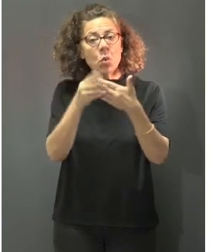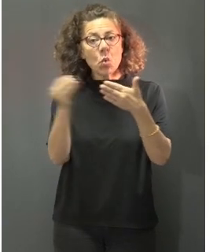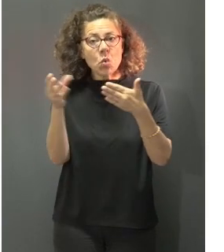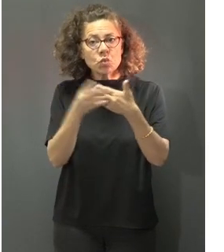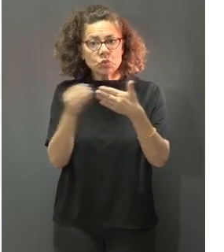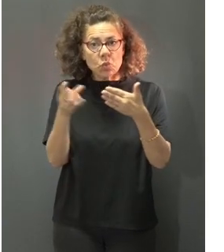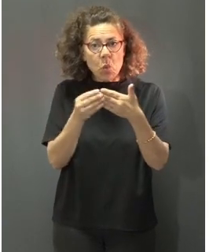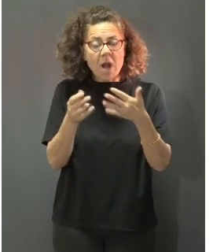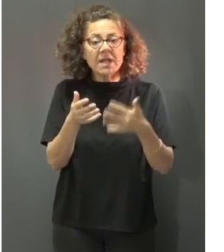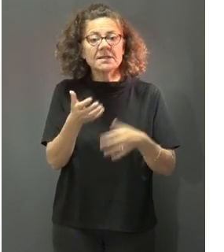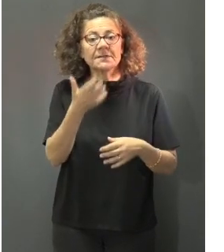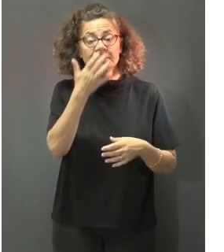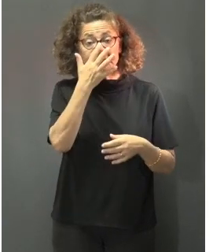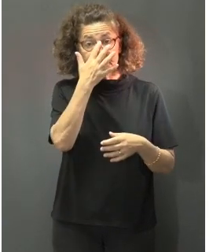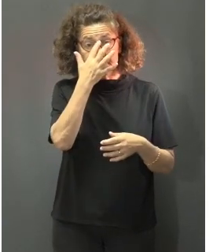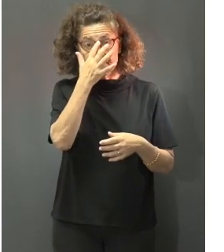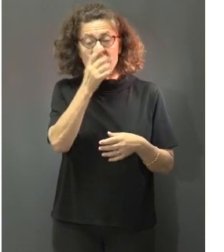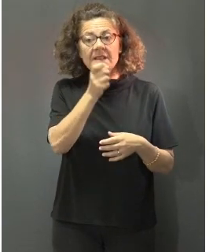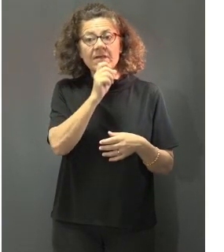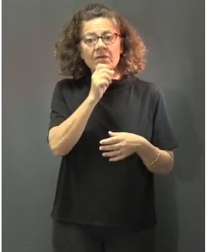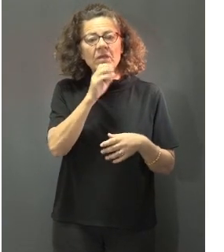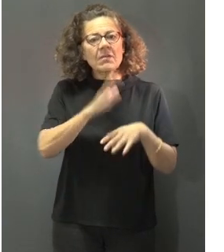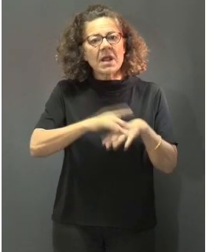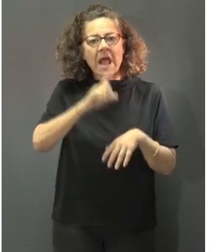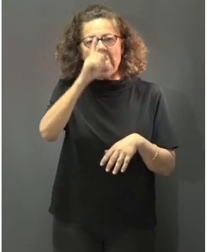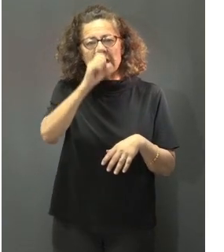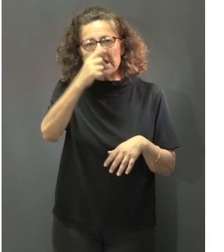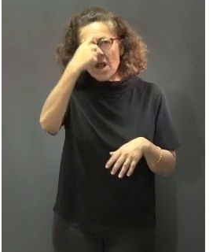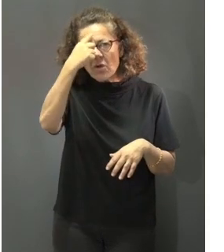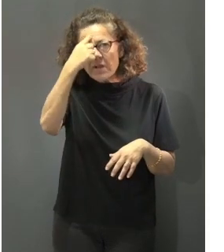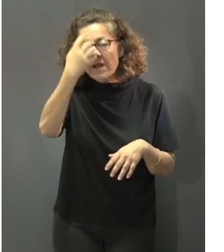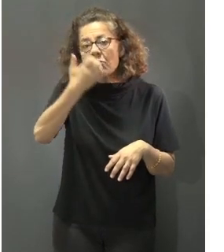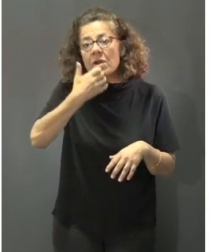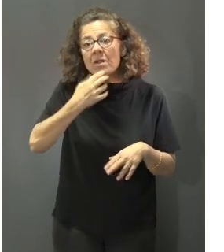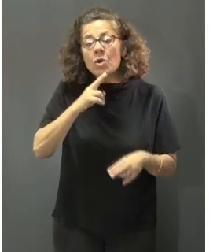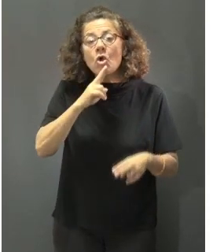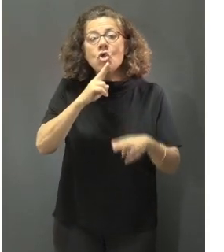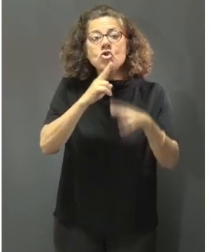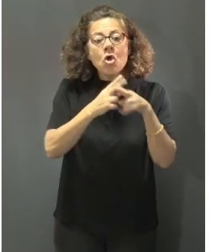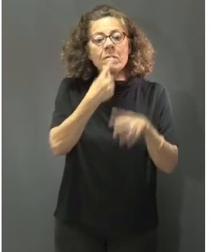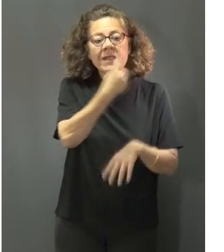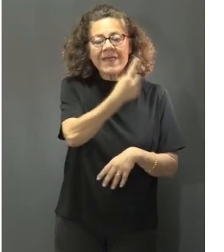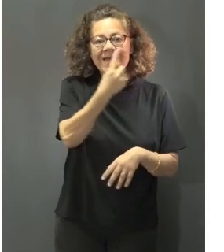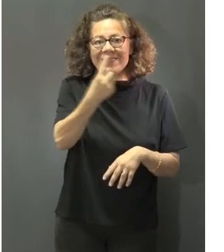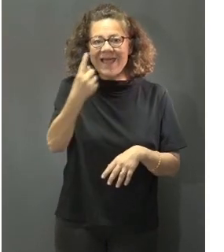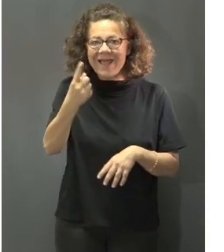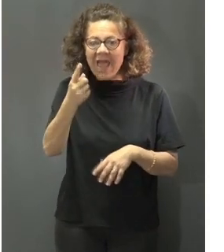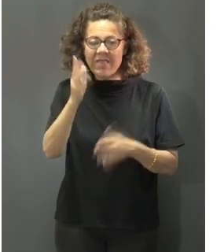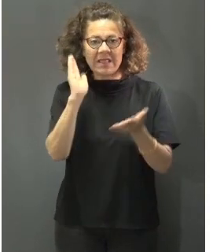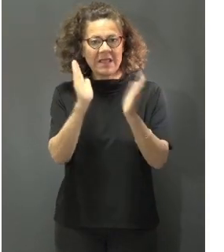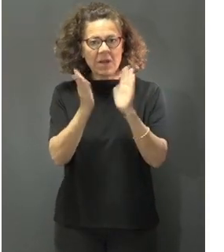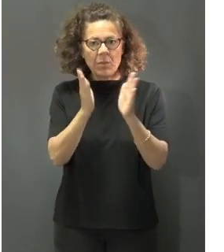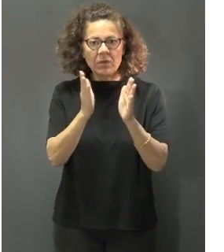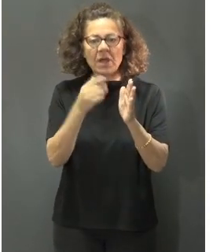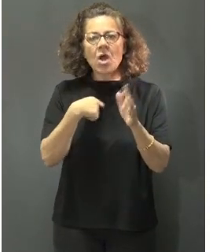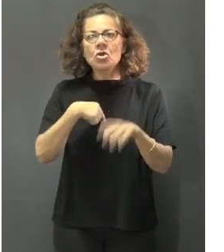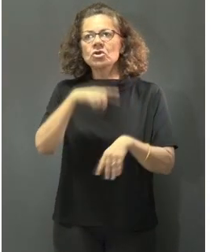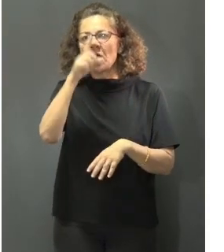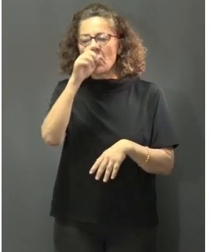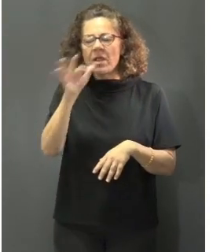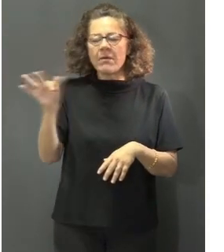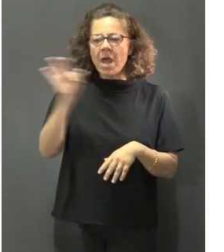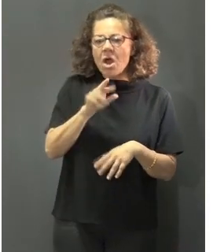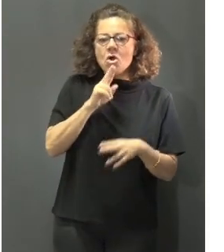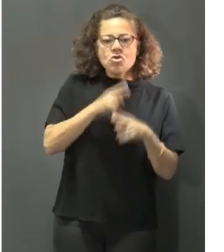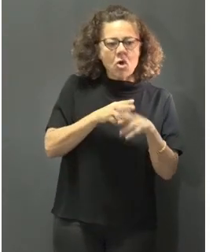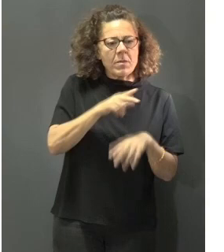que tenían dificultades para acordarse, por ejemplo, del nombre de cada terapeuta, no se acordaban, pues, se llama Begoña,